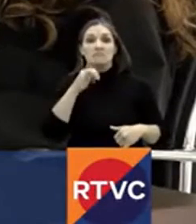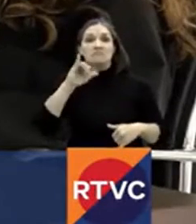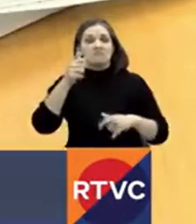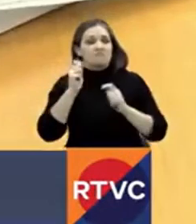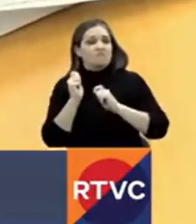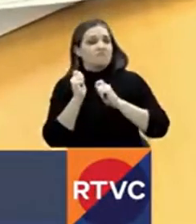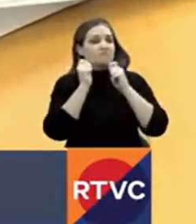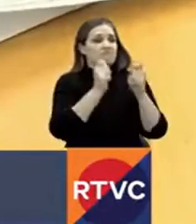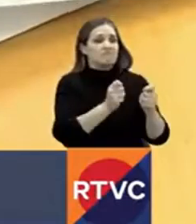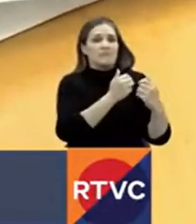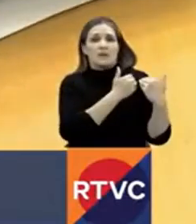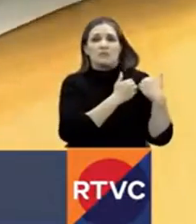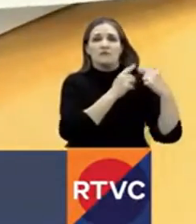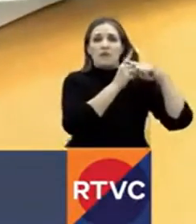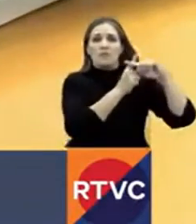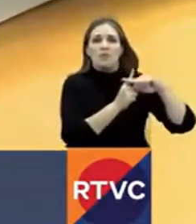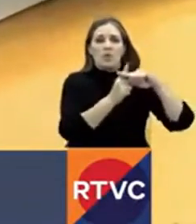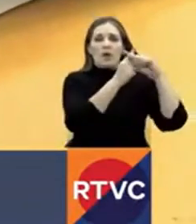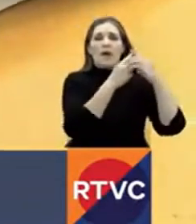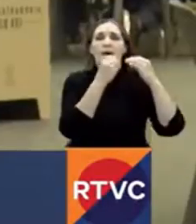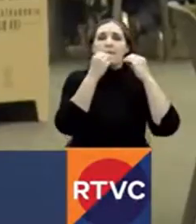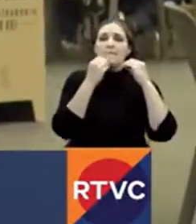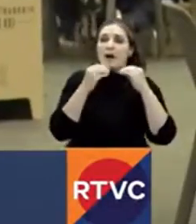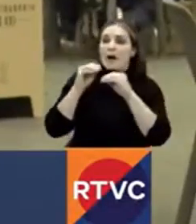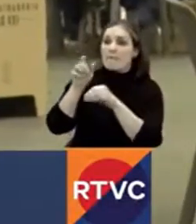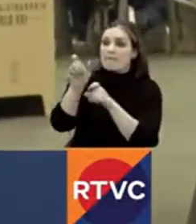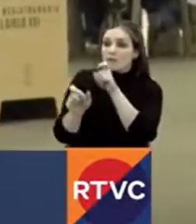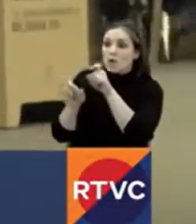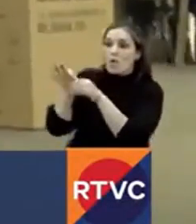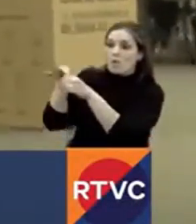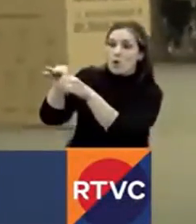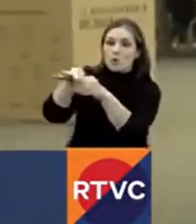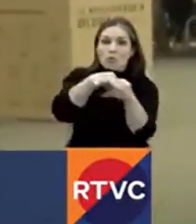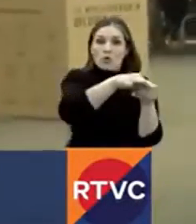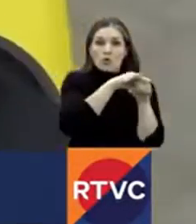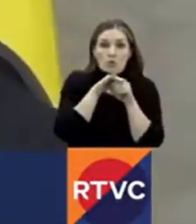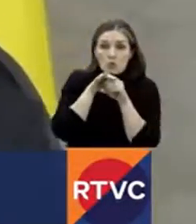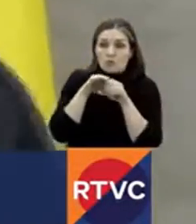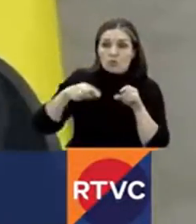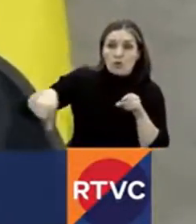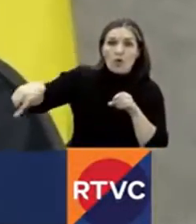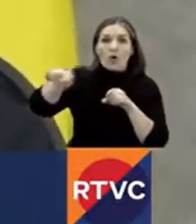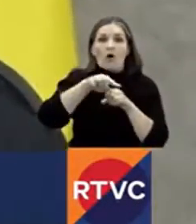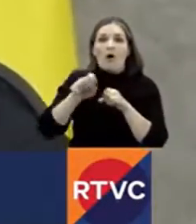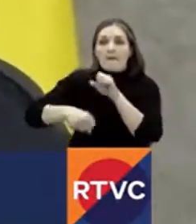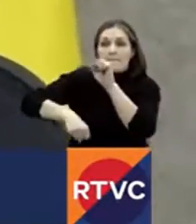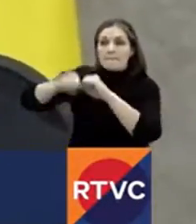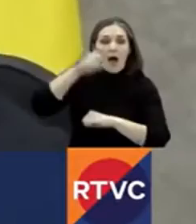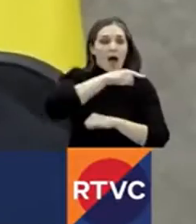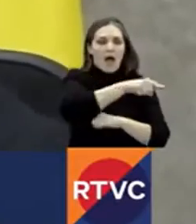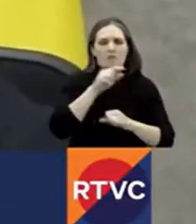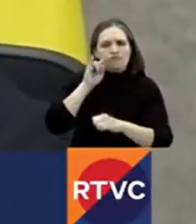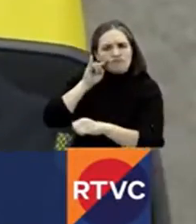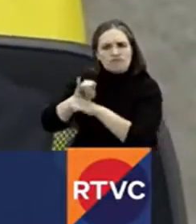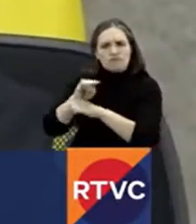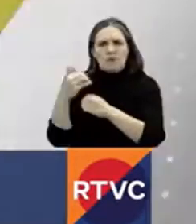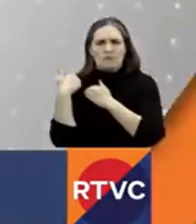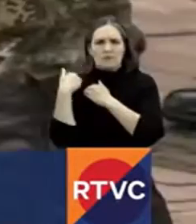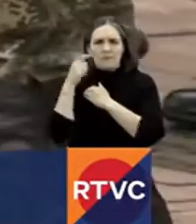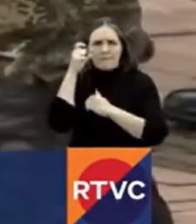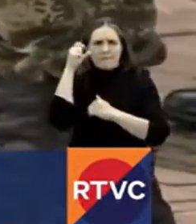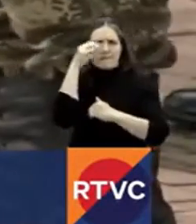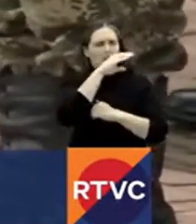o inhabilitar funcionarios elegidos por voto popular, pero hay segunda instancia ante juez. Presidente Petro